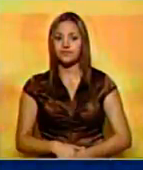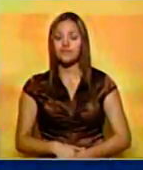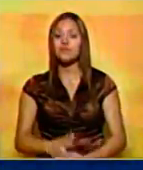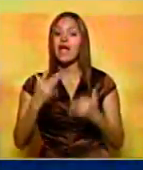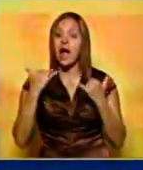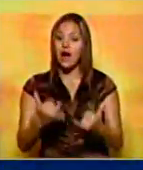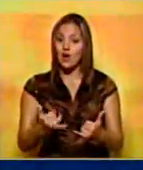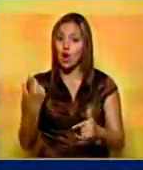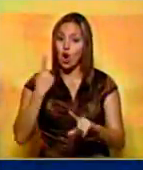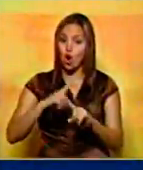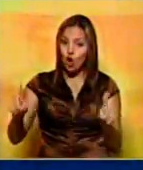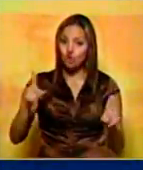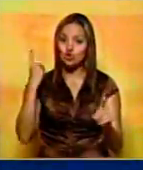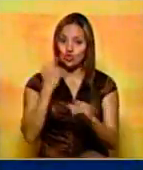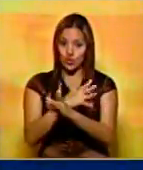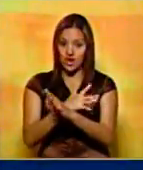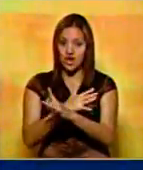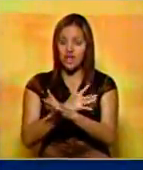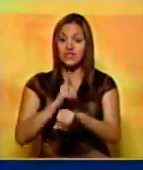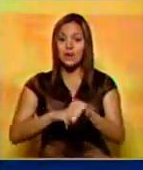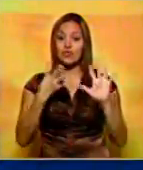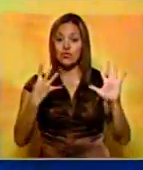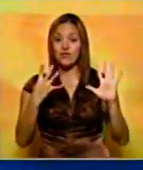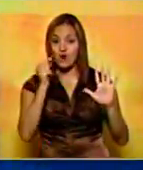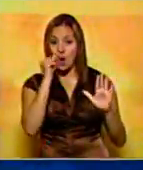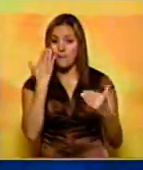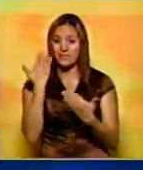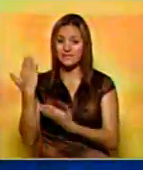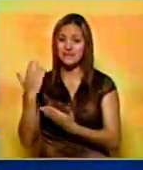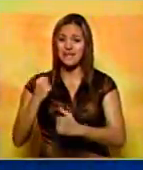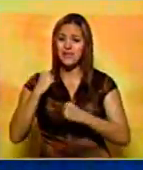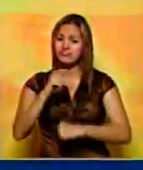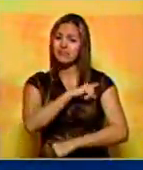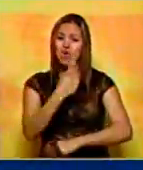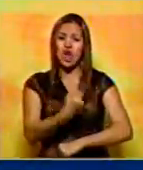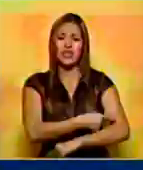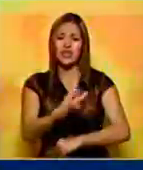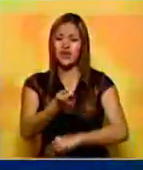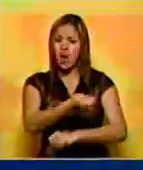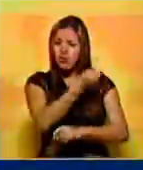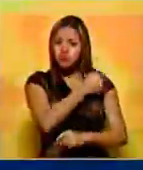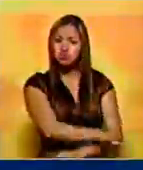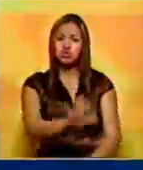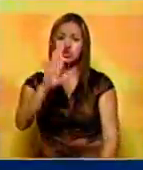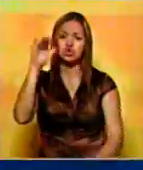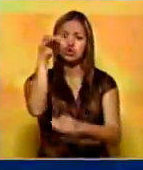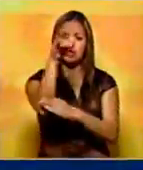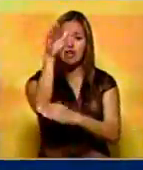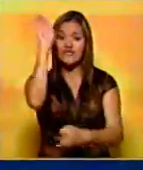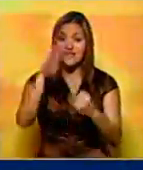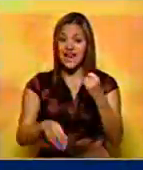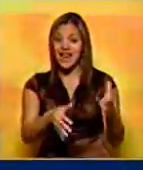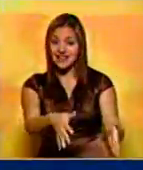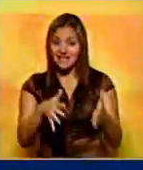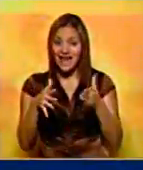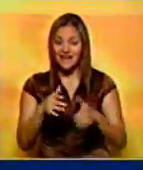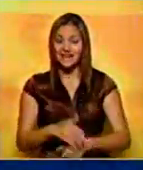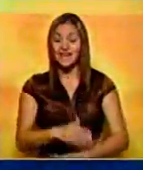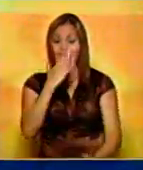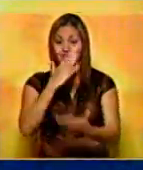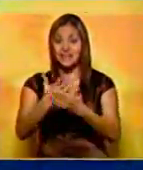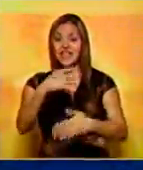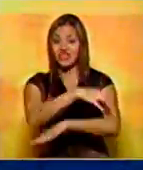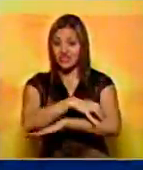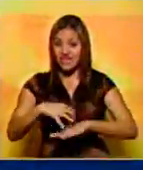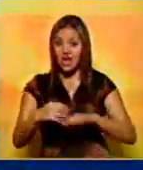Pasamos al Comerica Park, noveno capítulo, y este es Franklin Gutiérrez descargando todo su poder para sentenciar el triunfo de los Marineros de Seattle ante los Tigres